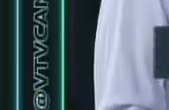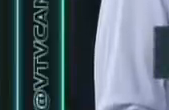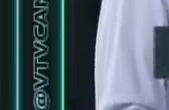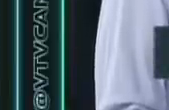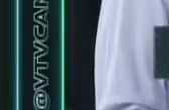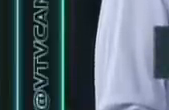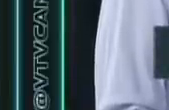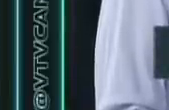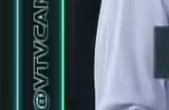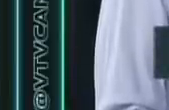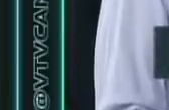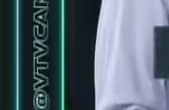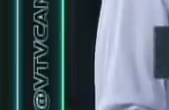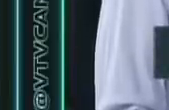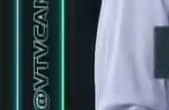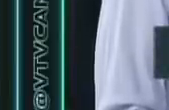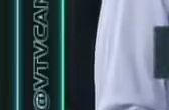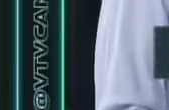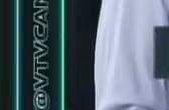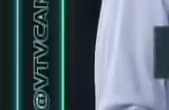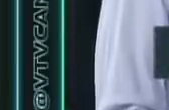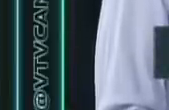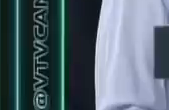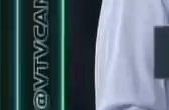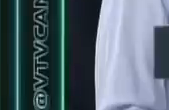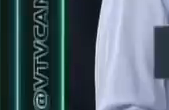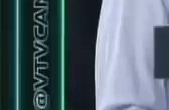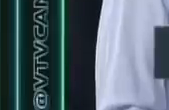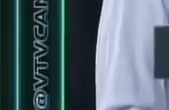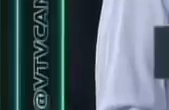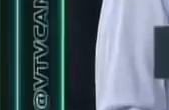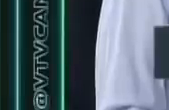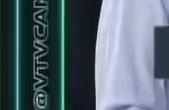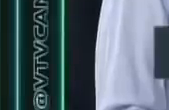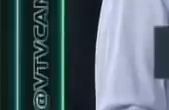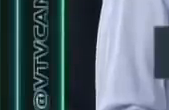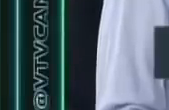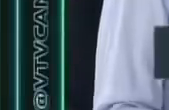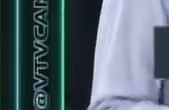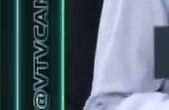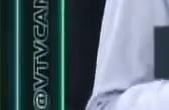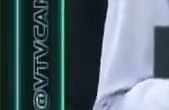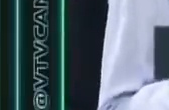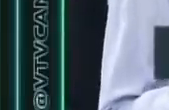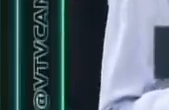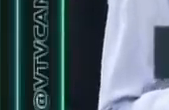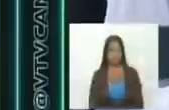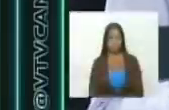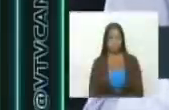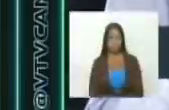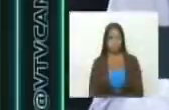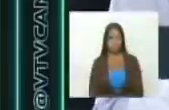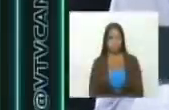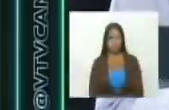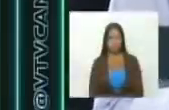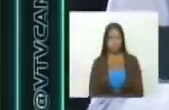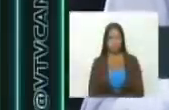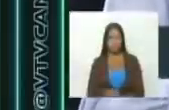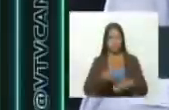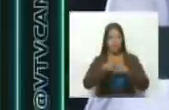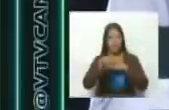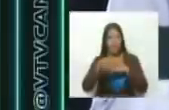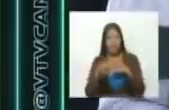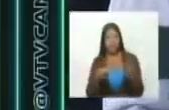todo lo que está ocurriendo, denuncias, se estaban desviando alimentos por toneladas, involucrado el responsable a nivel